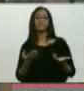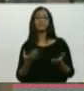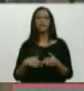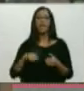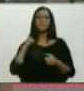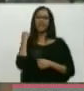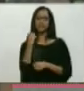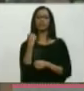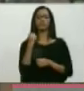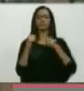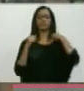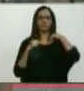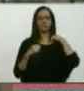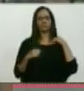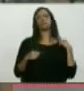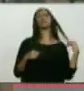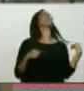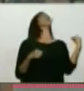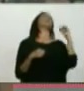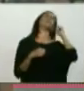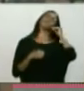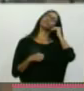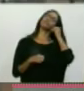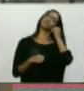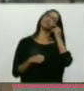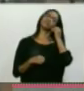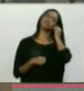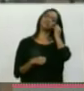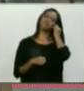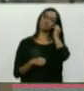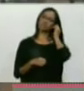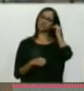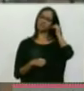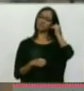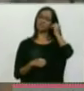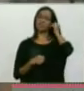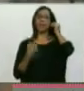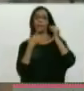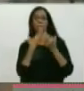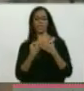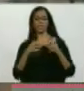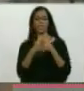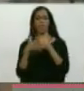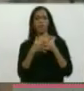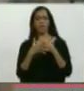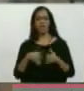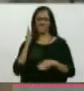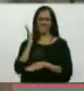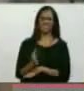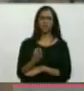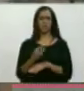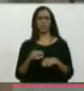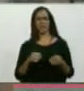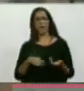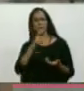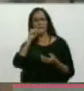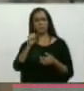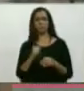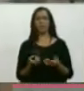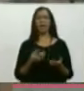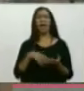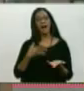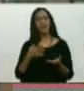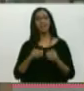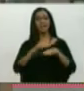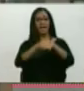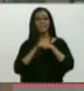dura. Por ejemplo, le pidió al gobierno de Estados Unidos que le pusiera más sanciones al gobierno de Maduro. Le pidió a Inglaterra que no le entregara unas reservas de oro a Maduro,